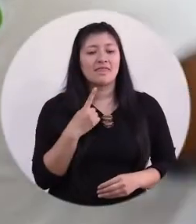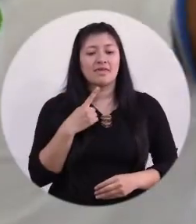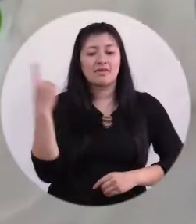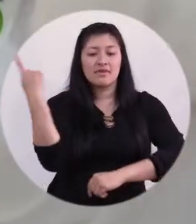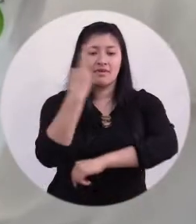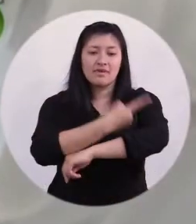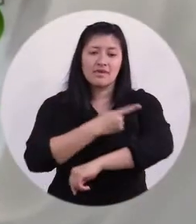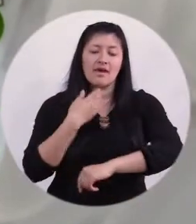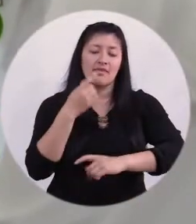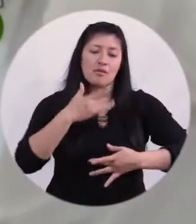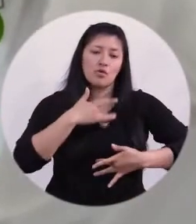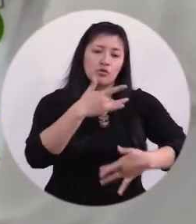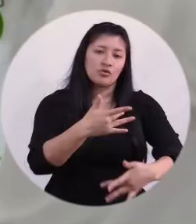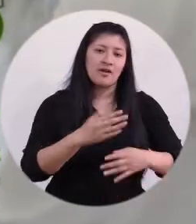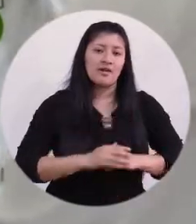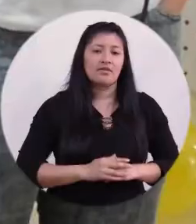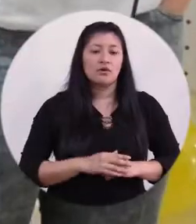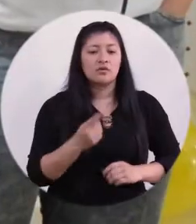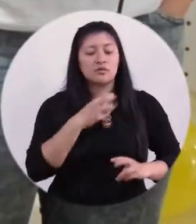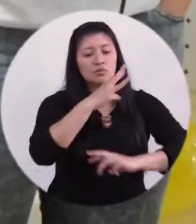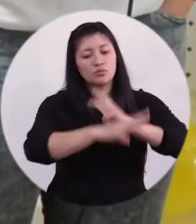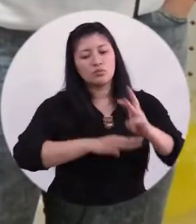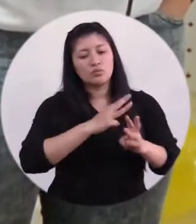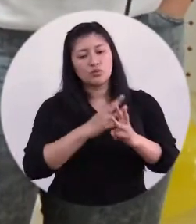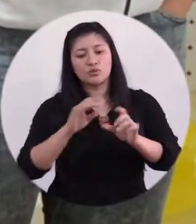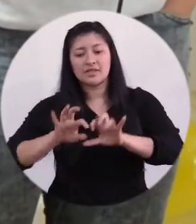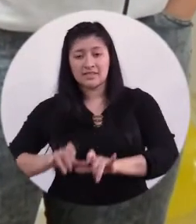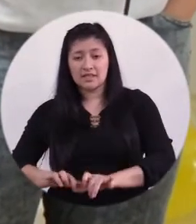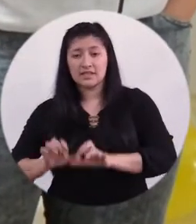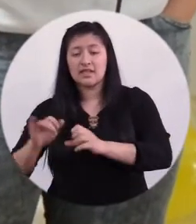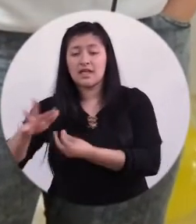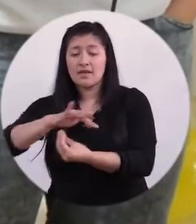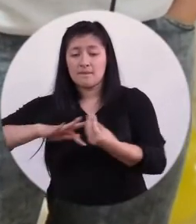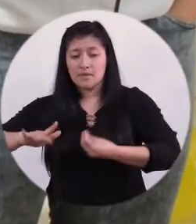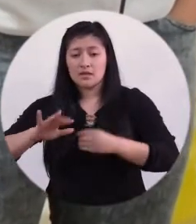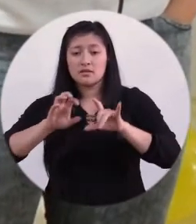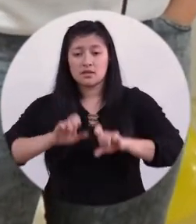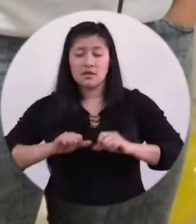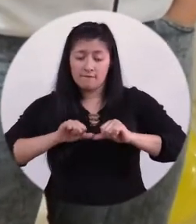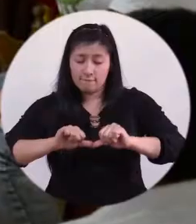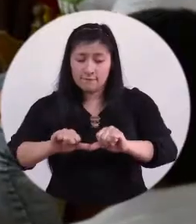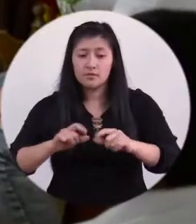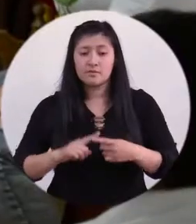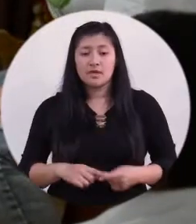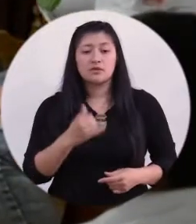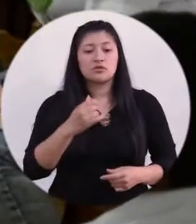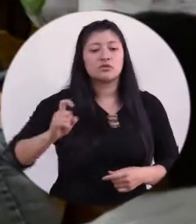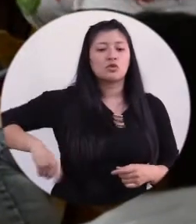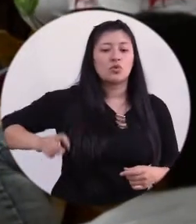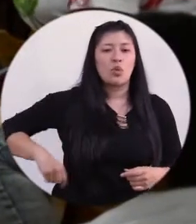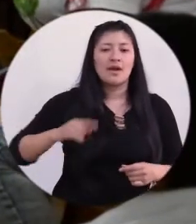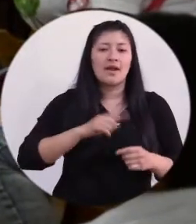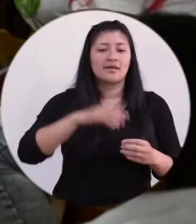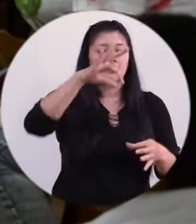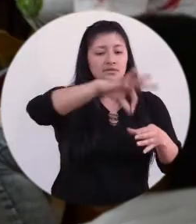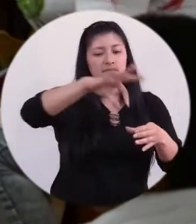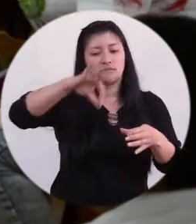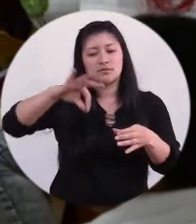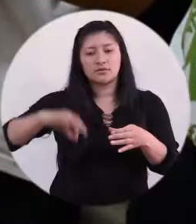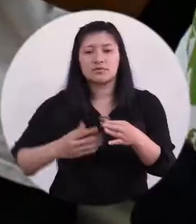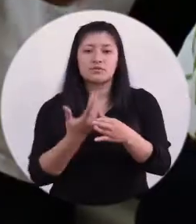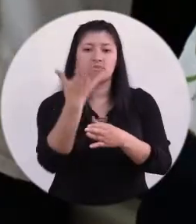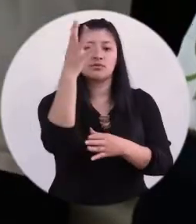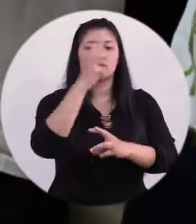en el día global del voluntariado juvenil la secretaria de ambiente y desarrollo sostenible de la gobernación desarrolló la primera academia